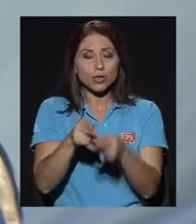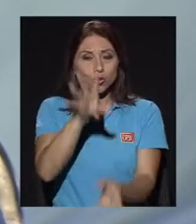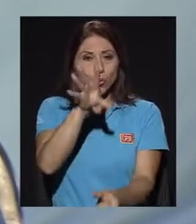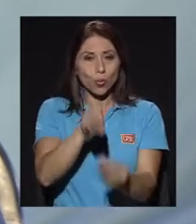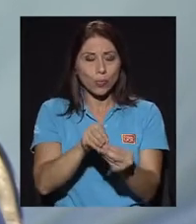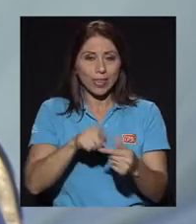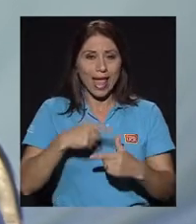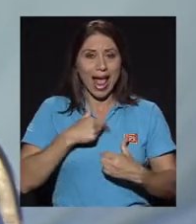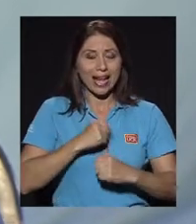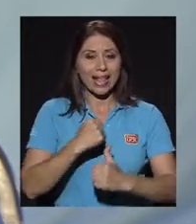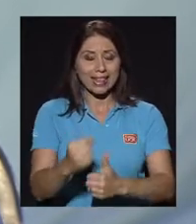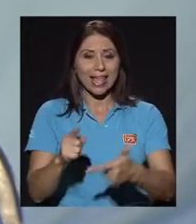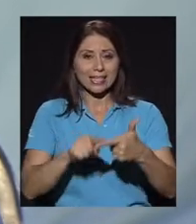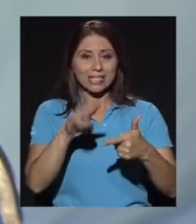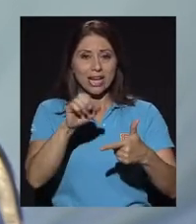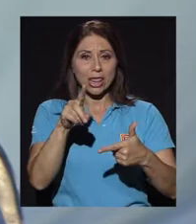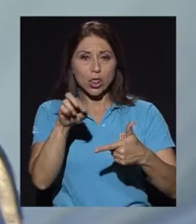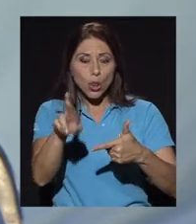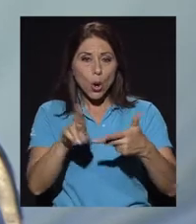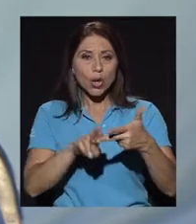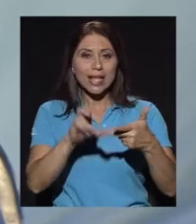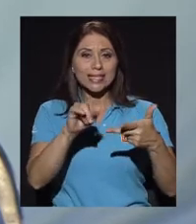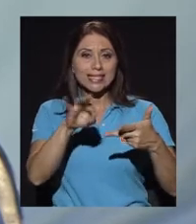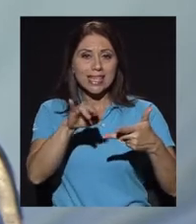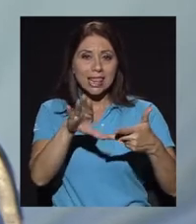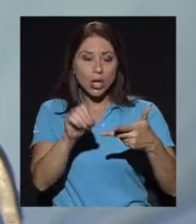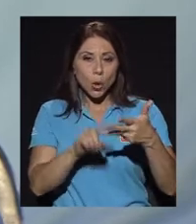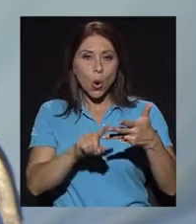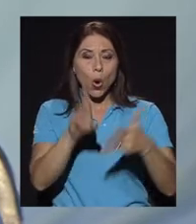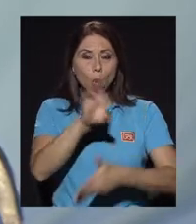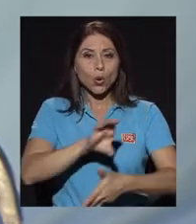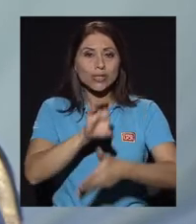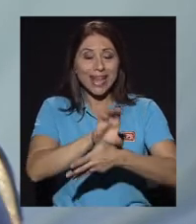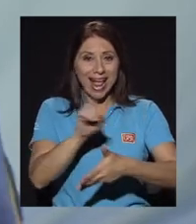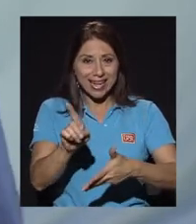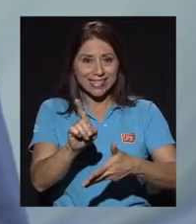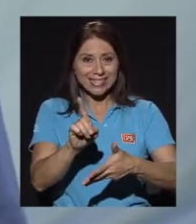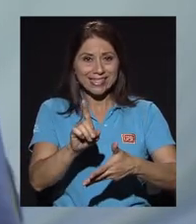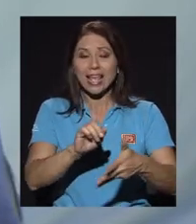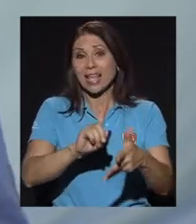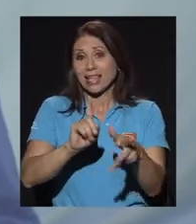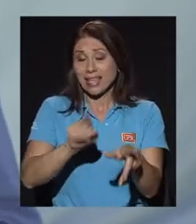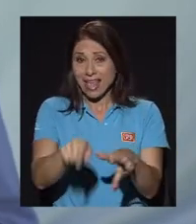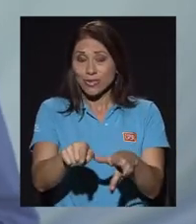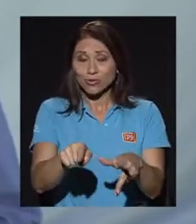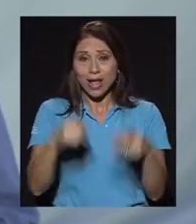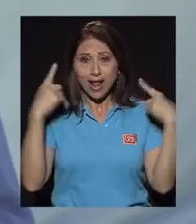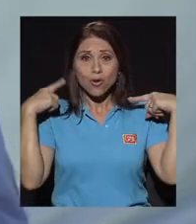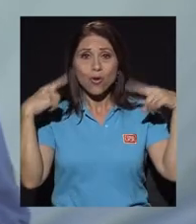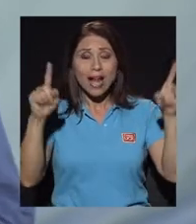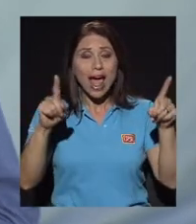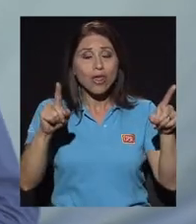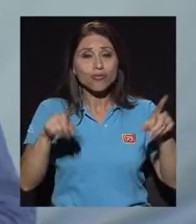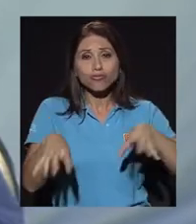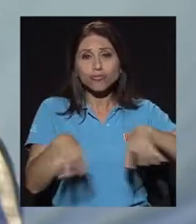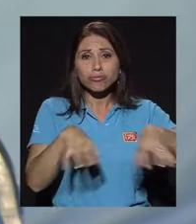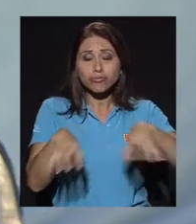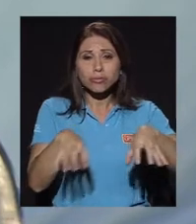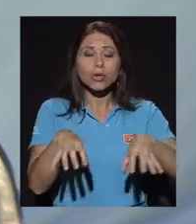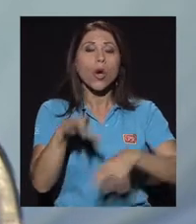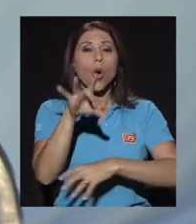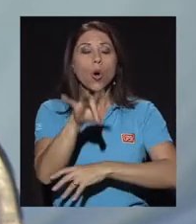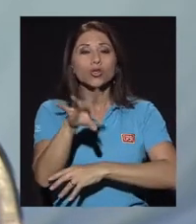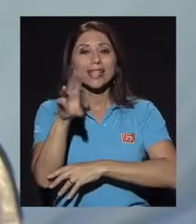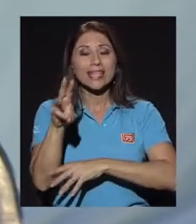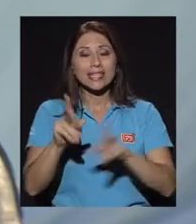saber, alcaldías, regidurías, síndicos, concejales e intendentes, que han logrado movilizar a